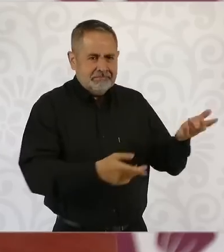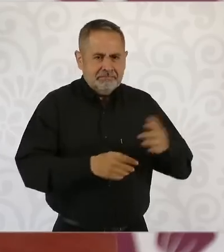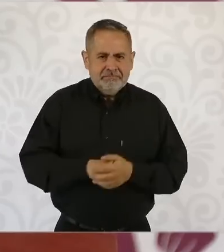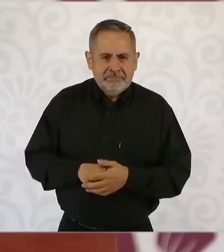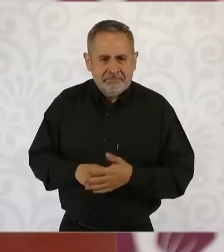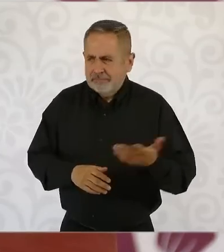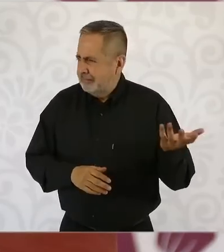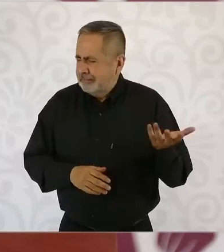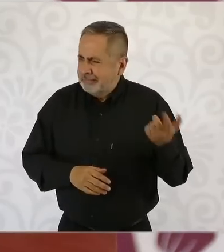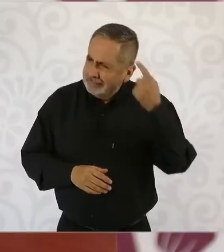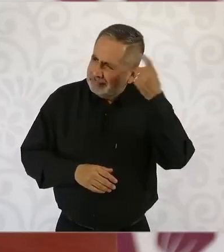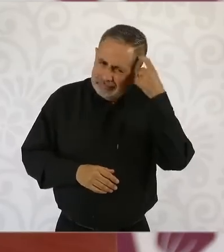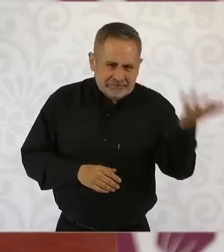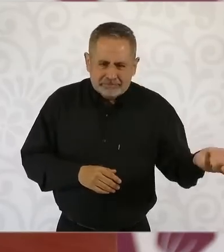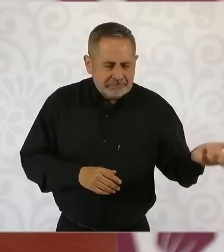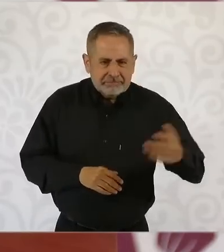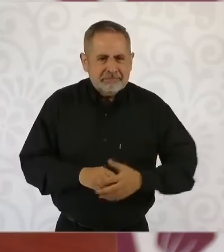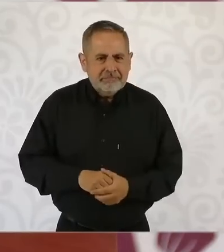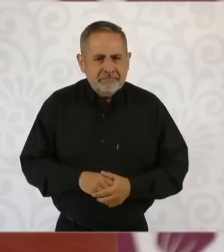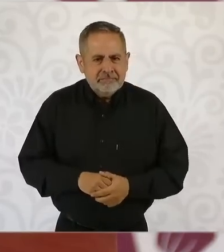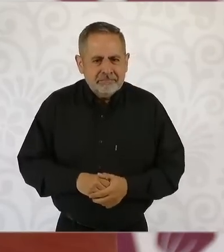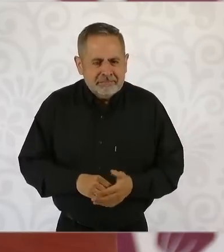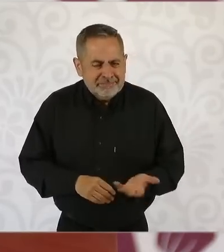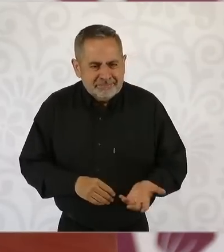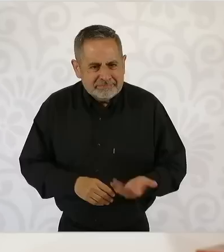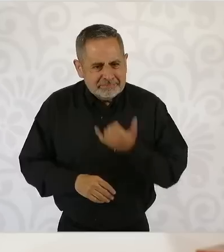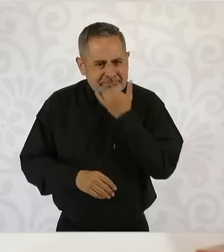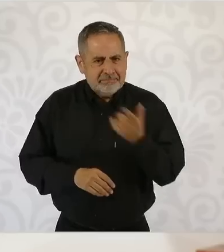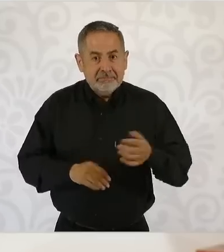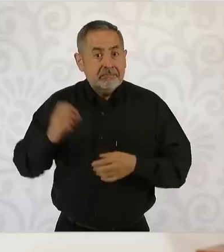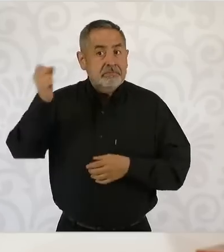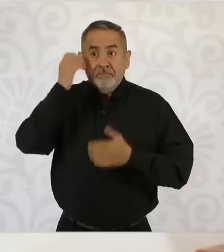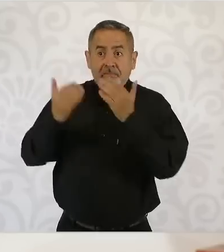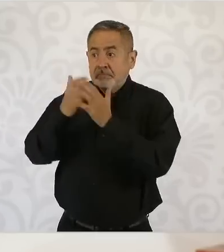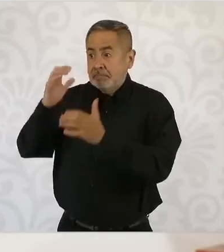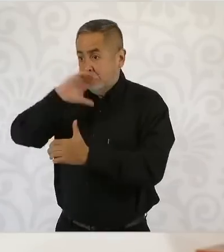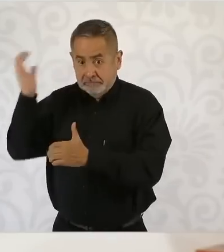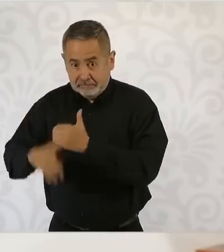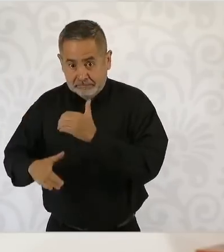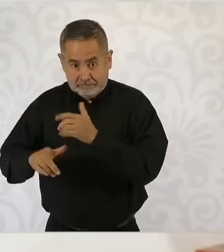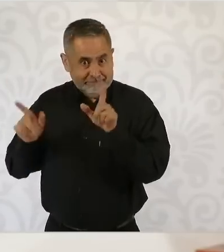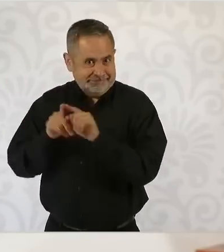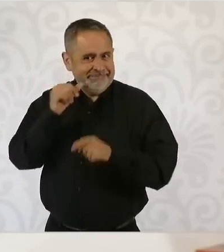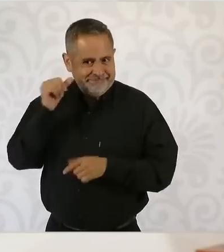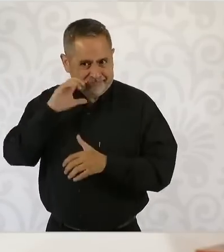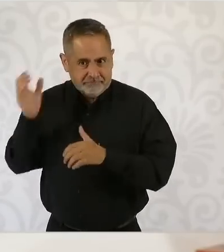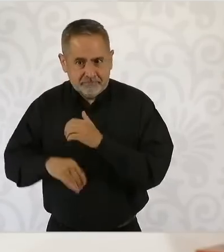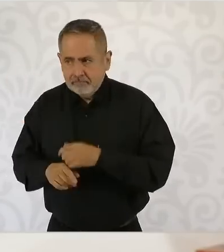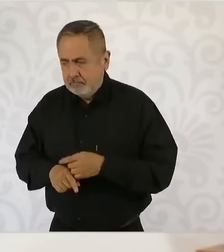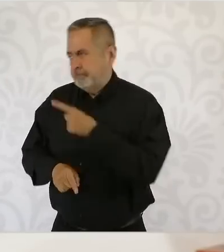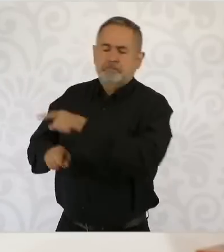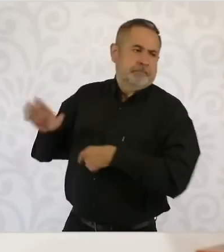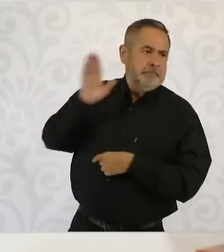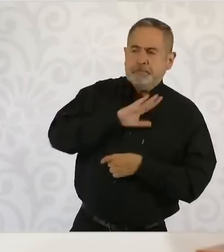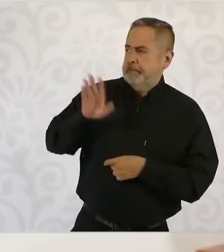y otros, porque era nada más terminó la mañanera criticándonos por cómo se hizo la